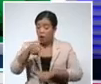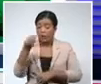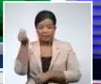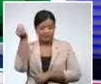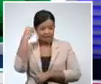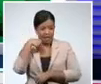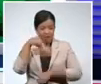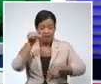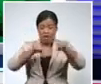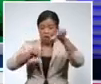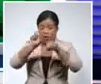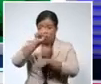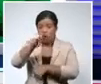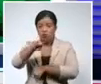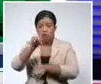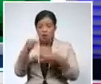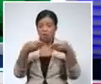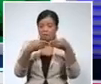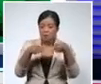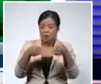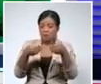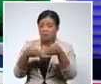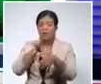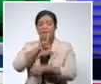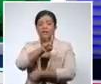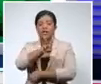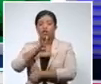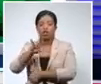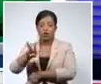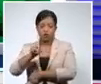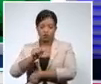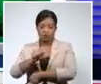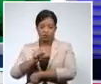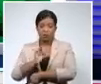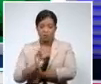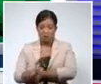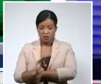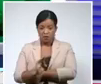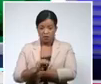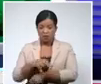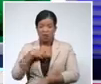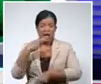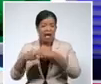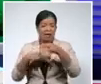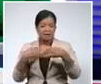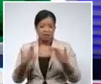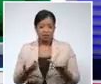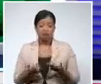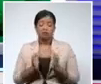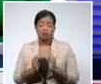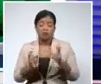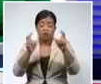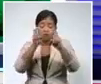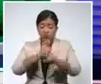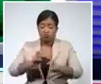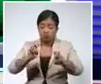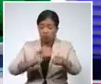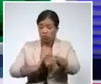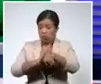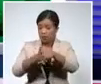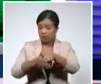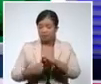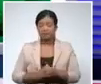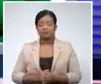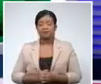ya nuestra población conoce, son 22 dedicados al diagnóstico de la COVID-19, y como resultado